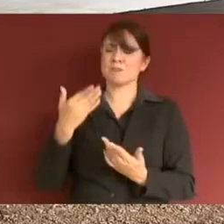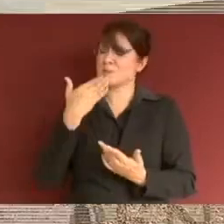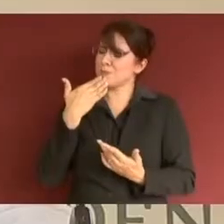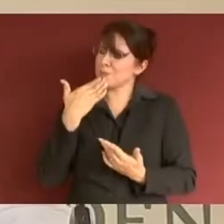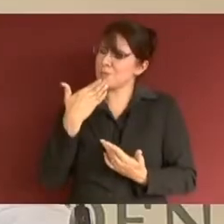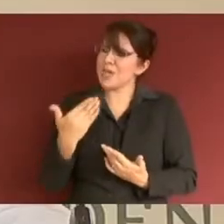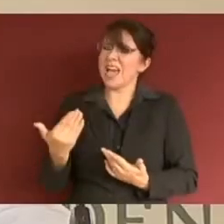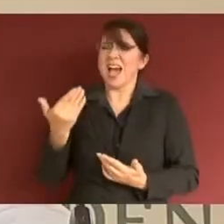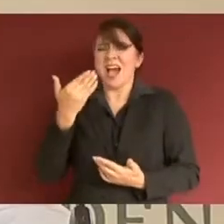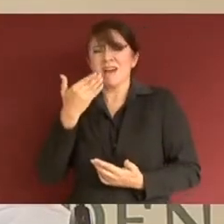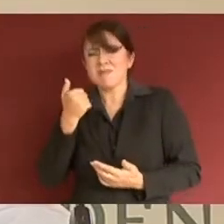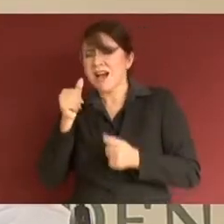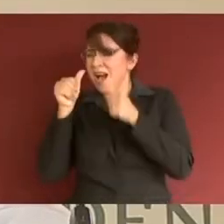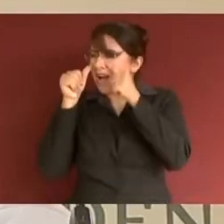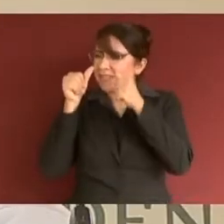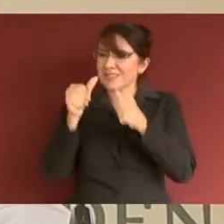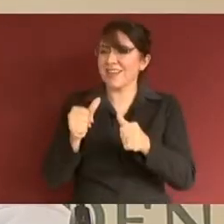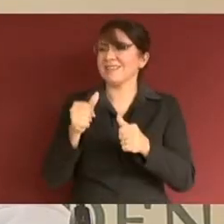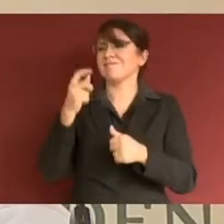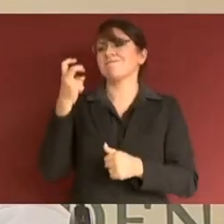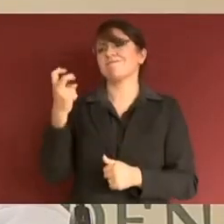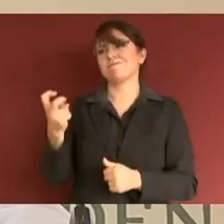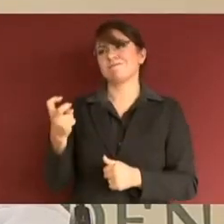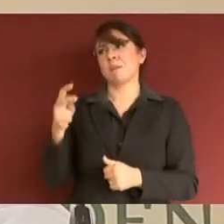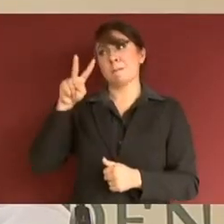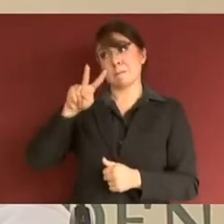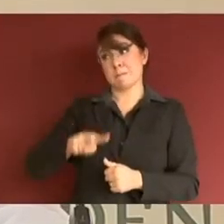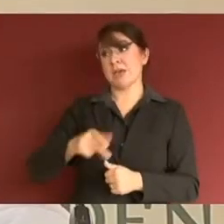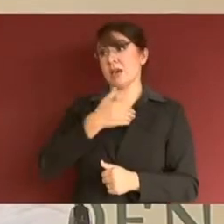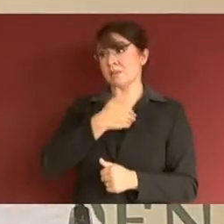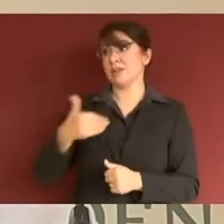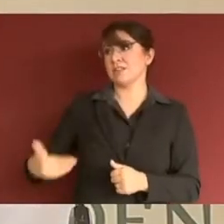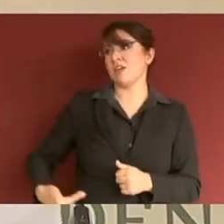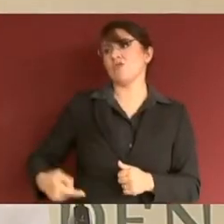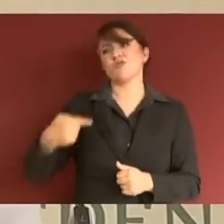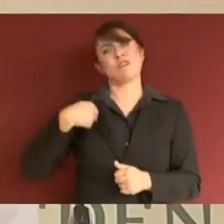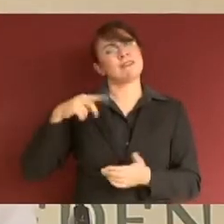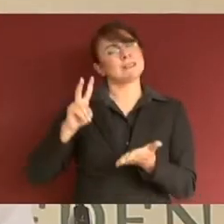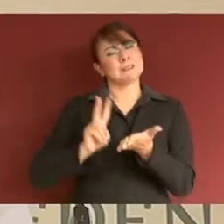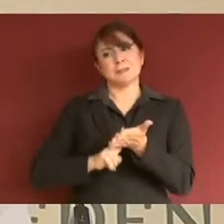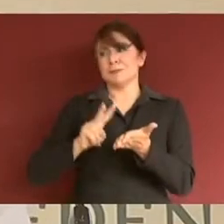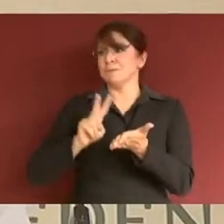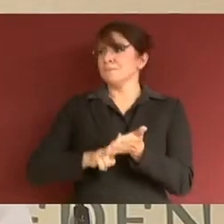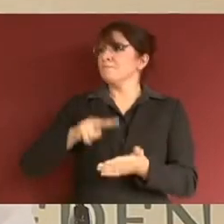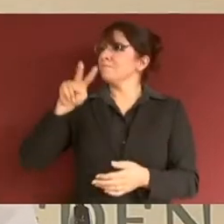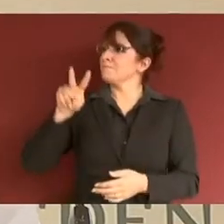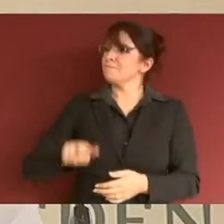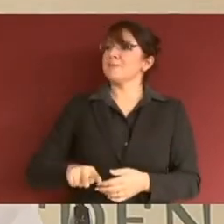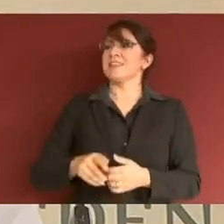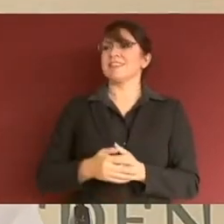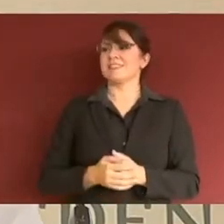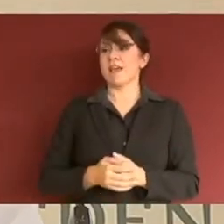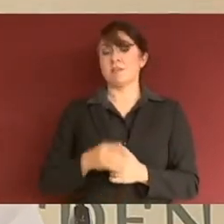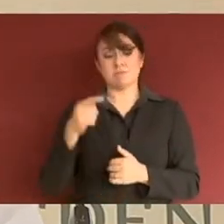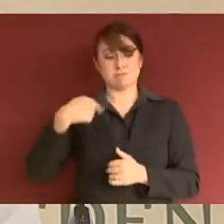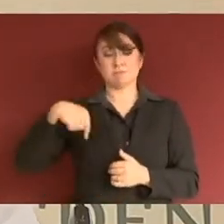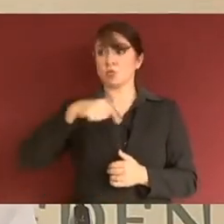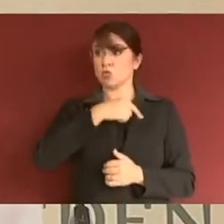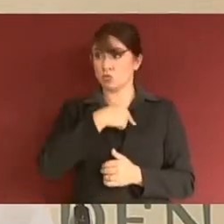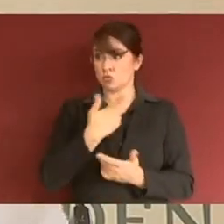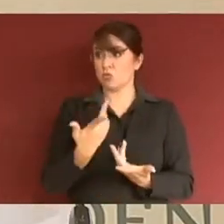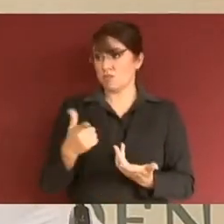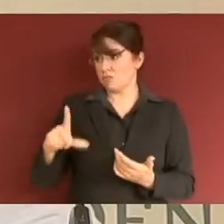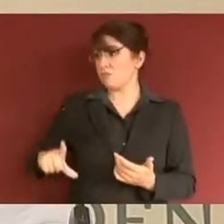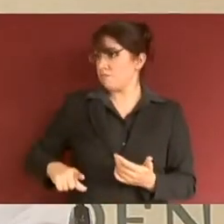su escucha atenta, y ello, presidente, lo valoro enormemente en términos institucionales y